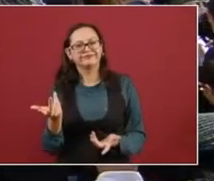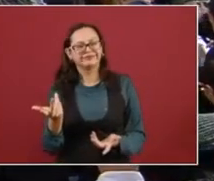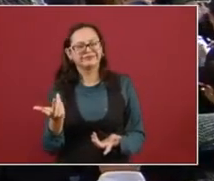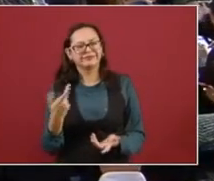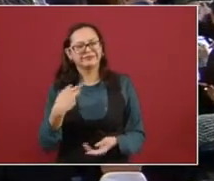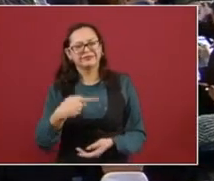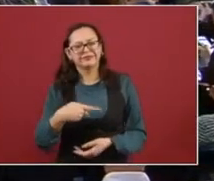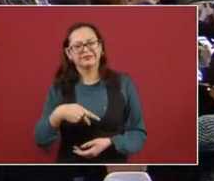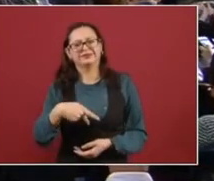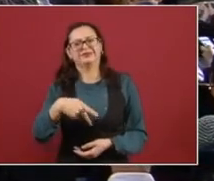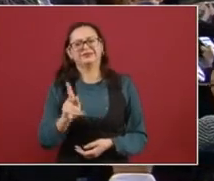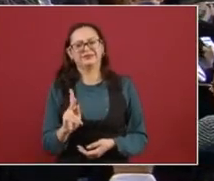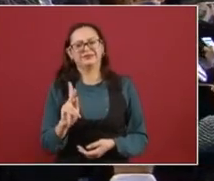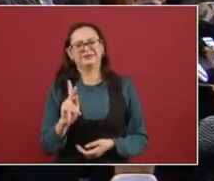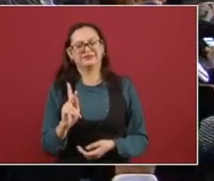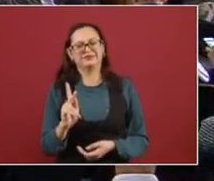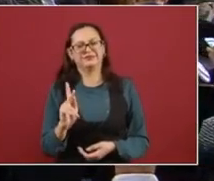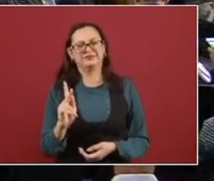entraríamos